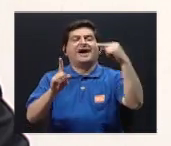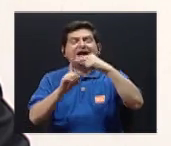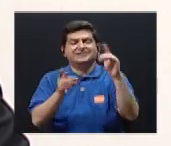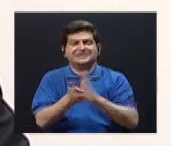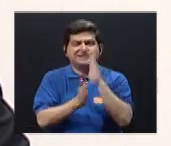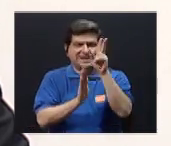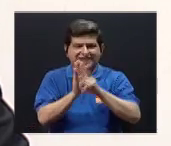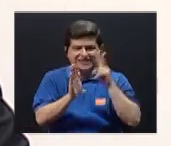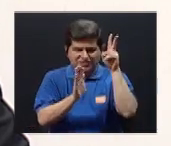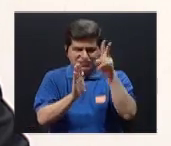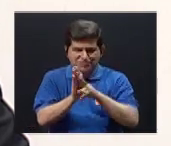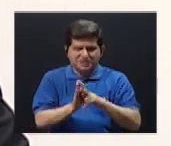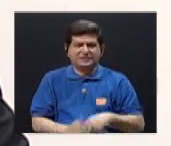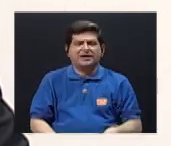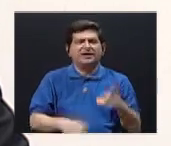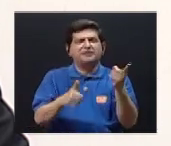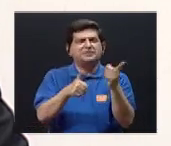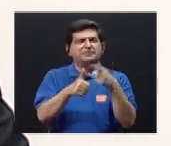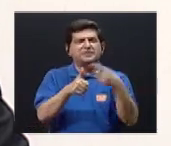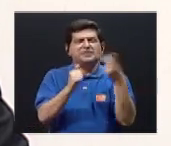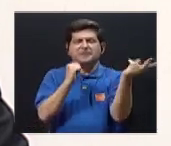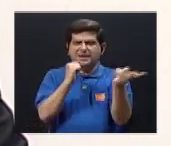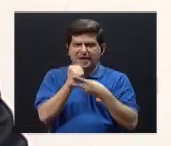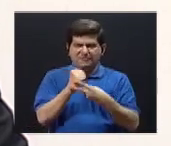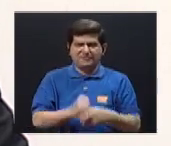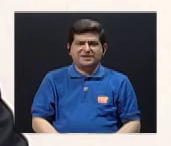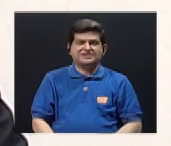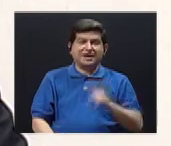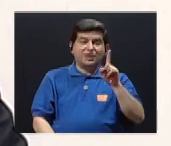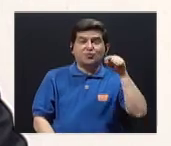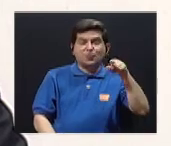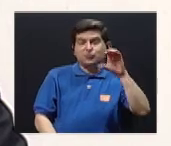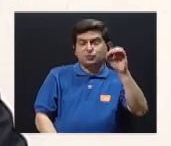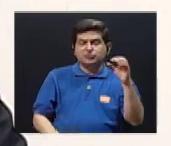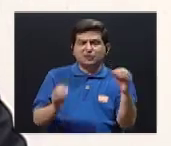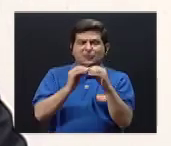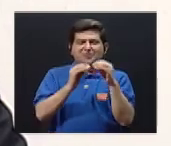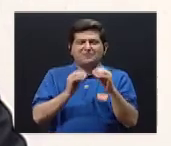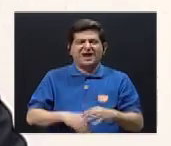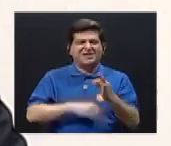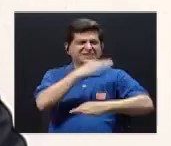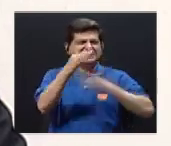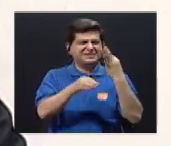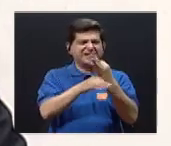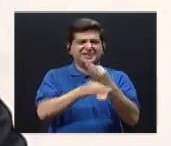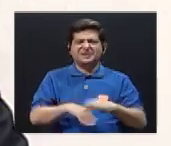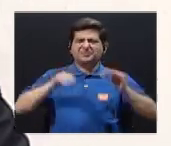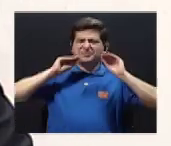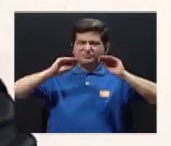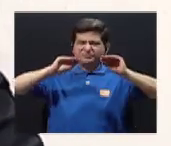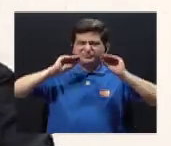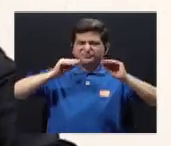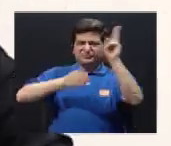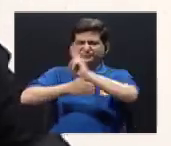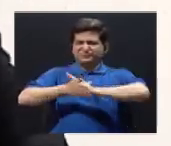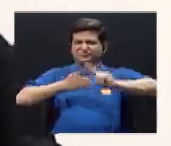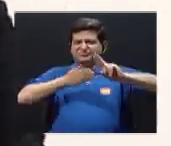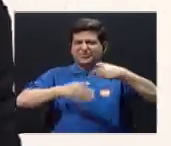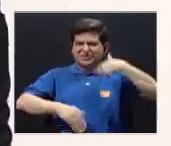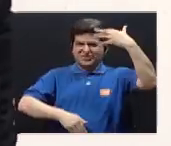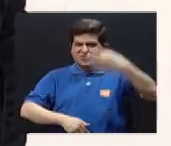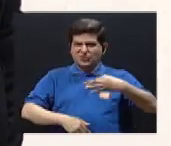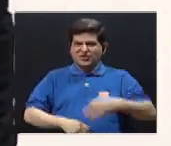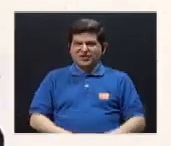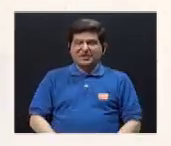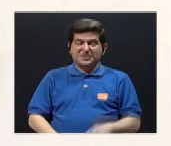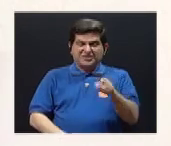Incluso el documental en una primera versión, en 1.0, era mucho más académico. O sea, era un documento,